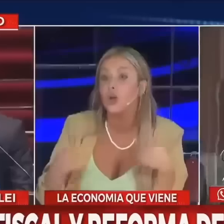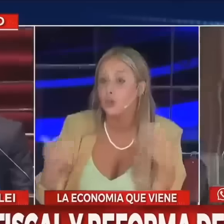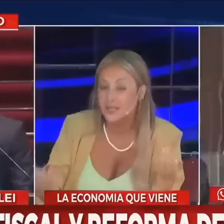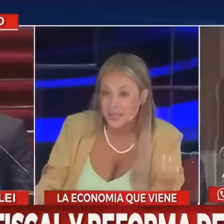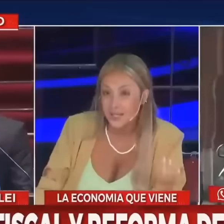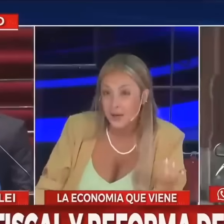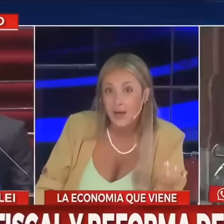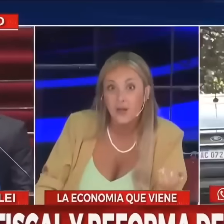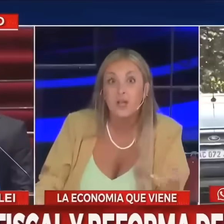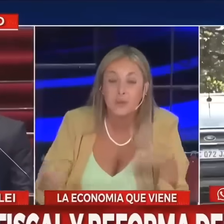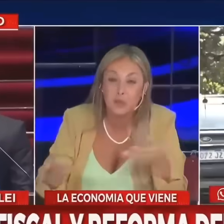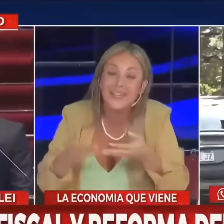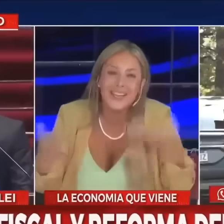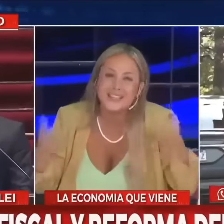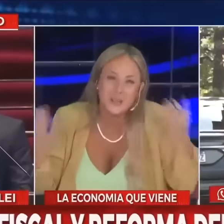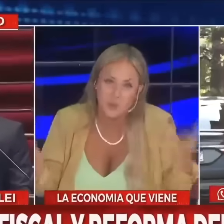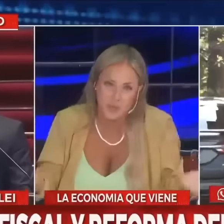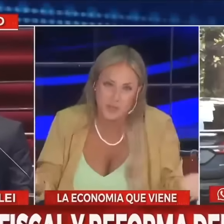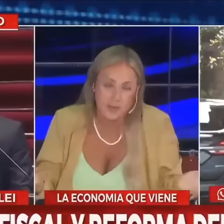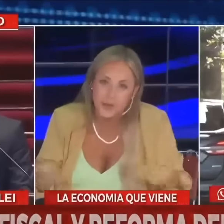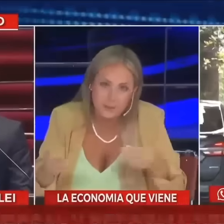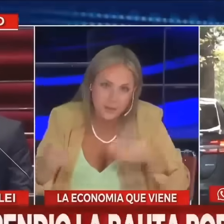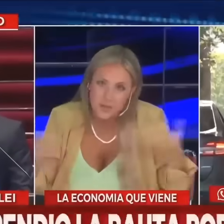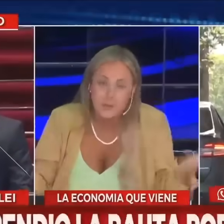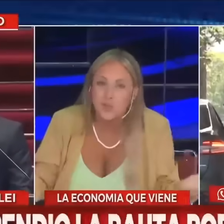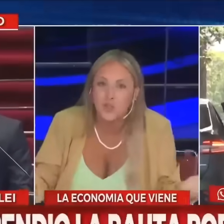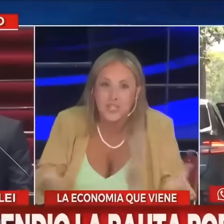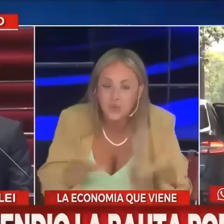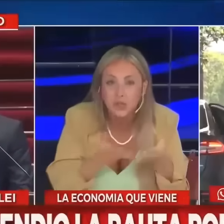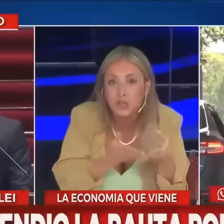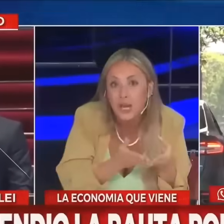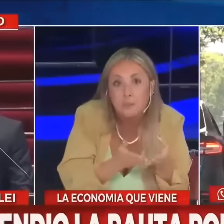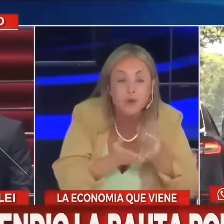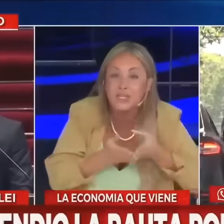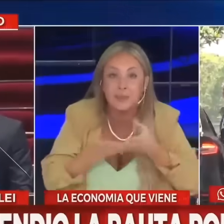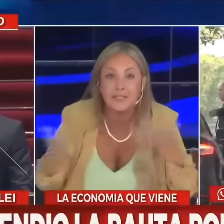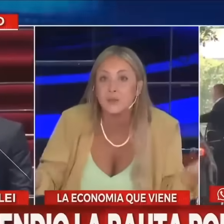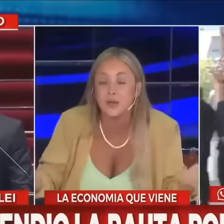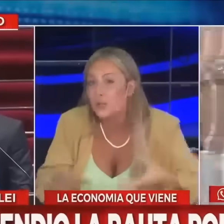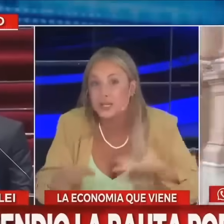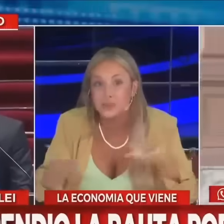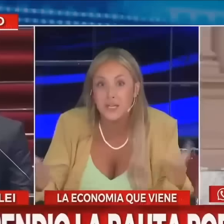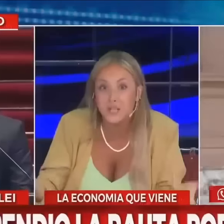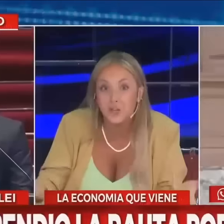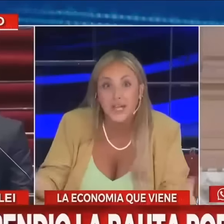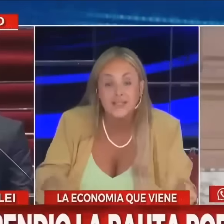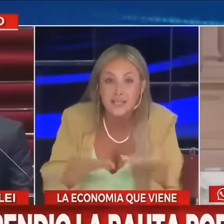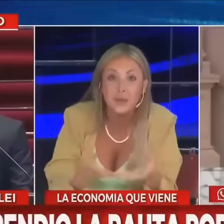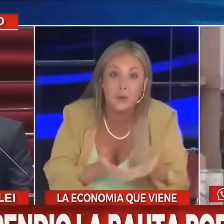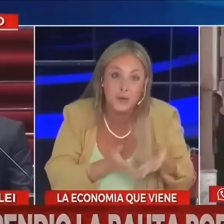anuncio un mensaje grabado pero está clarísimo porque está a ver lo sabemos todos está subiendo el dólar por expectativas no hay otra